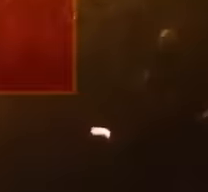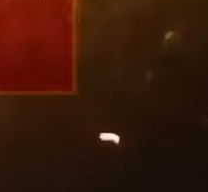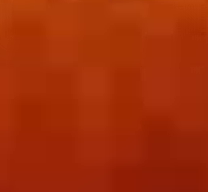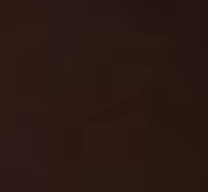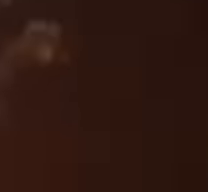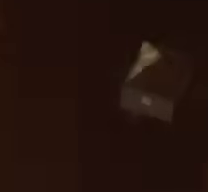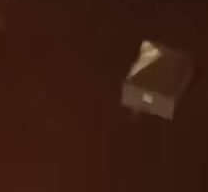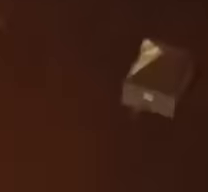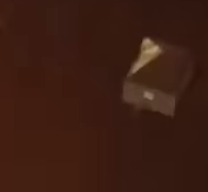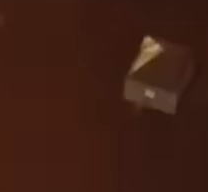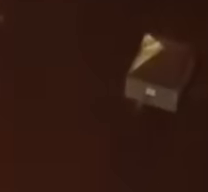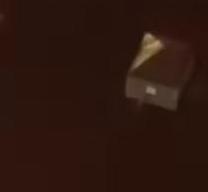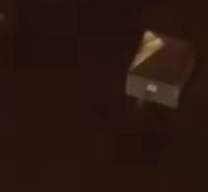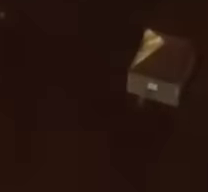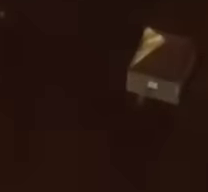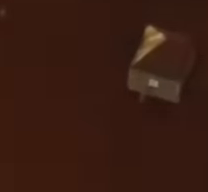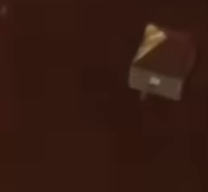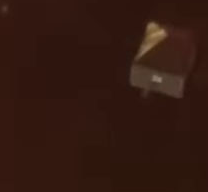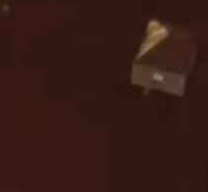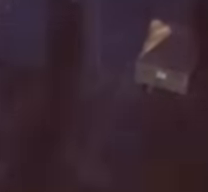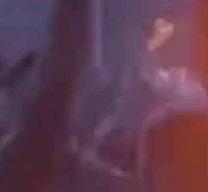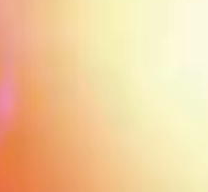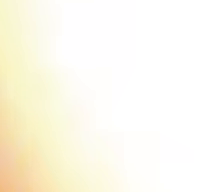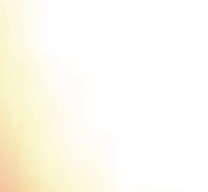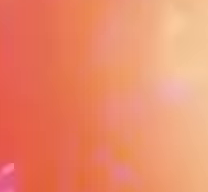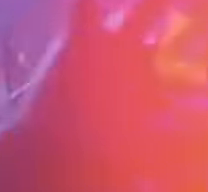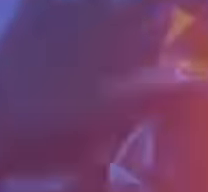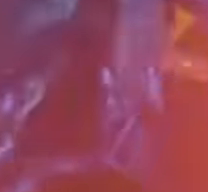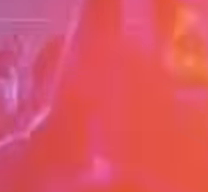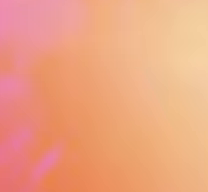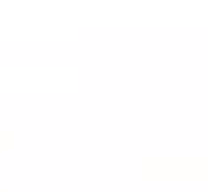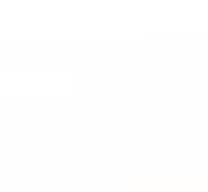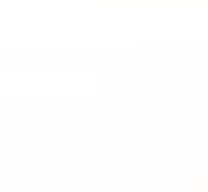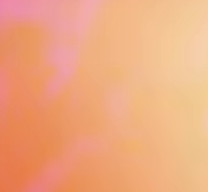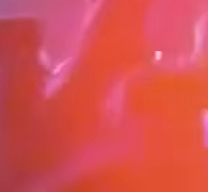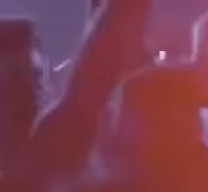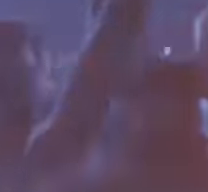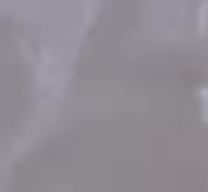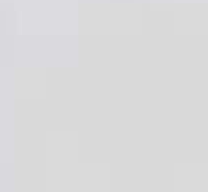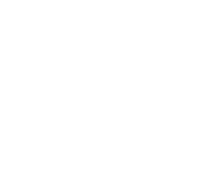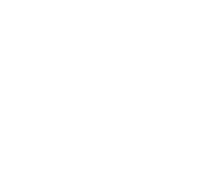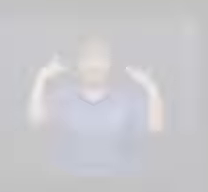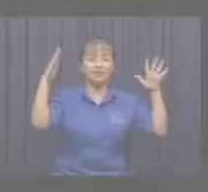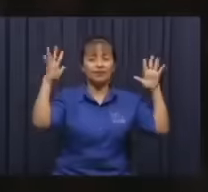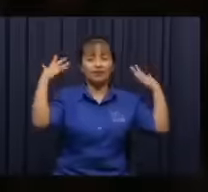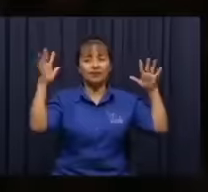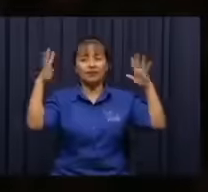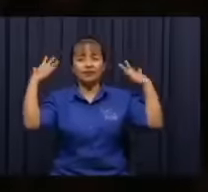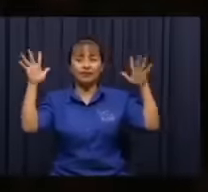Explanada 5 en la ciudad de Guatemala. Sean todos bienvenidos.